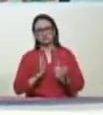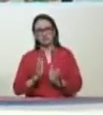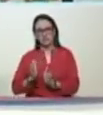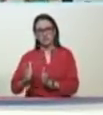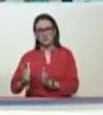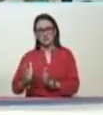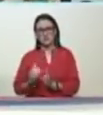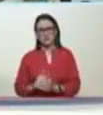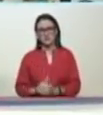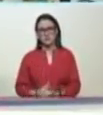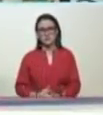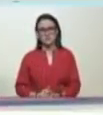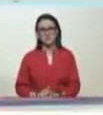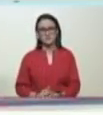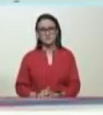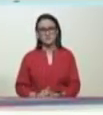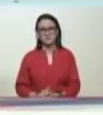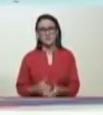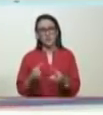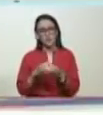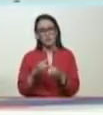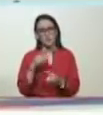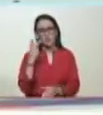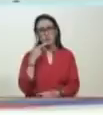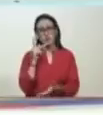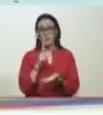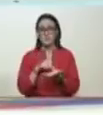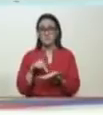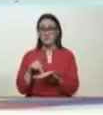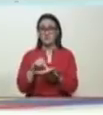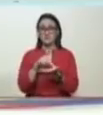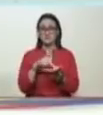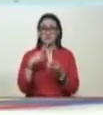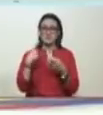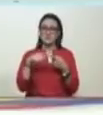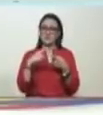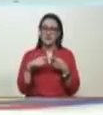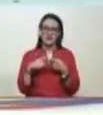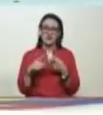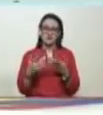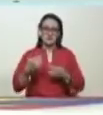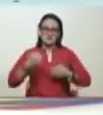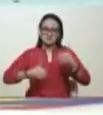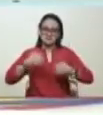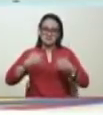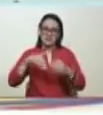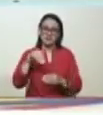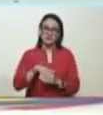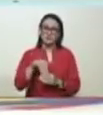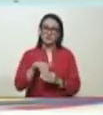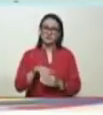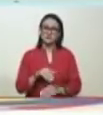organizativo, para los actores políticos que participan en los distintos certámenes electorales.